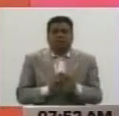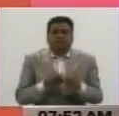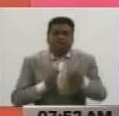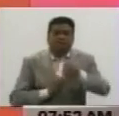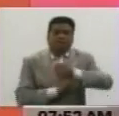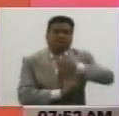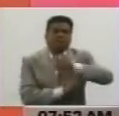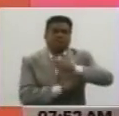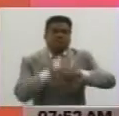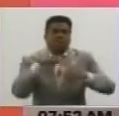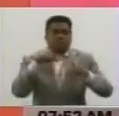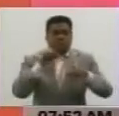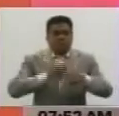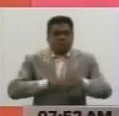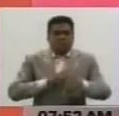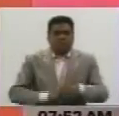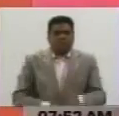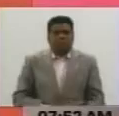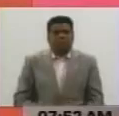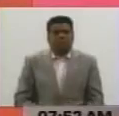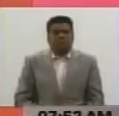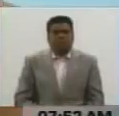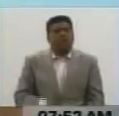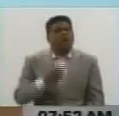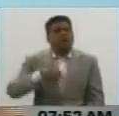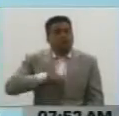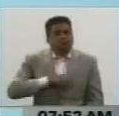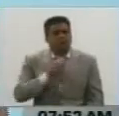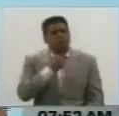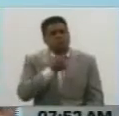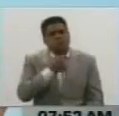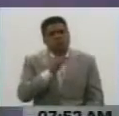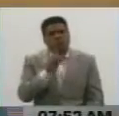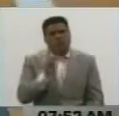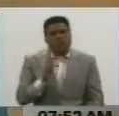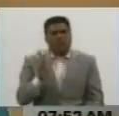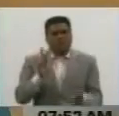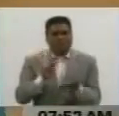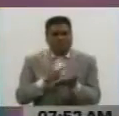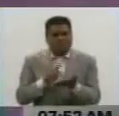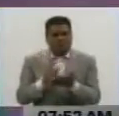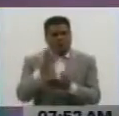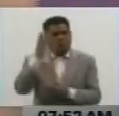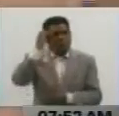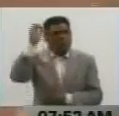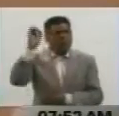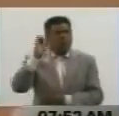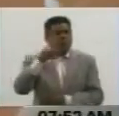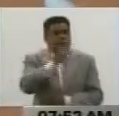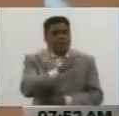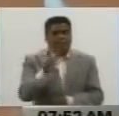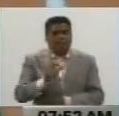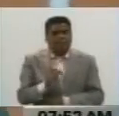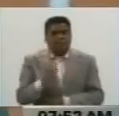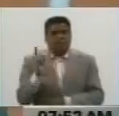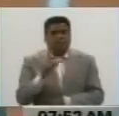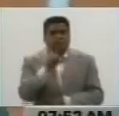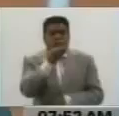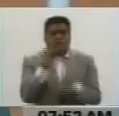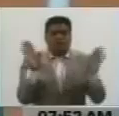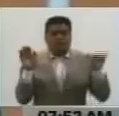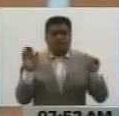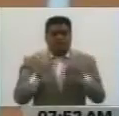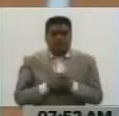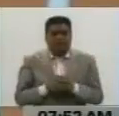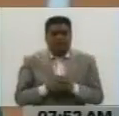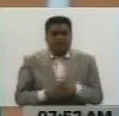tiempo. Ministro, nosotros nos gusta además siempre contar con la presencia y contar con la opinión de la gente, no solamente a través de las redes sociales, sino en este caso el equipo